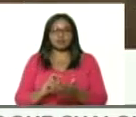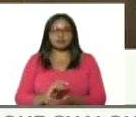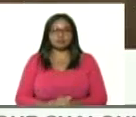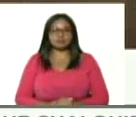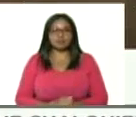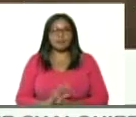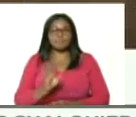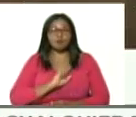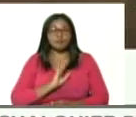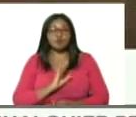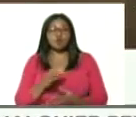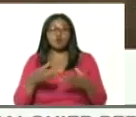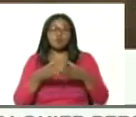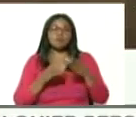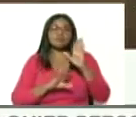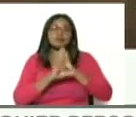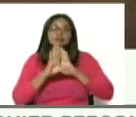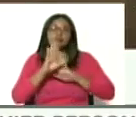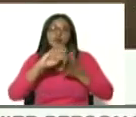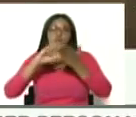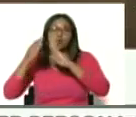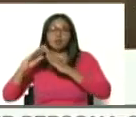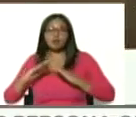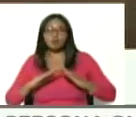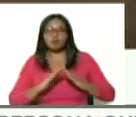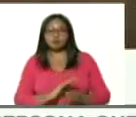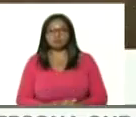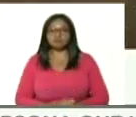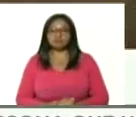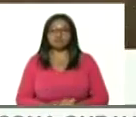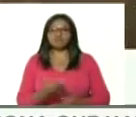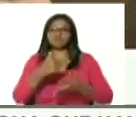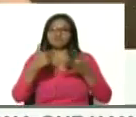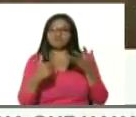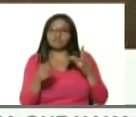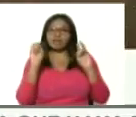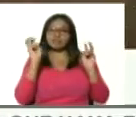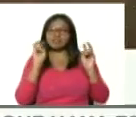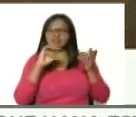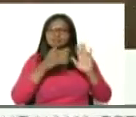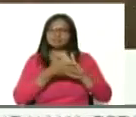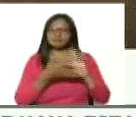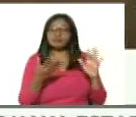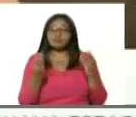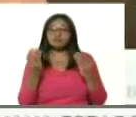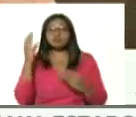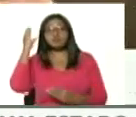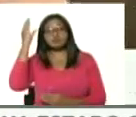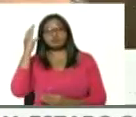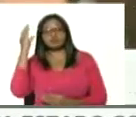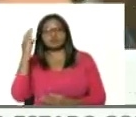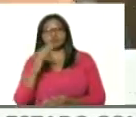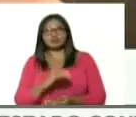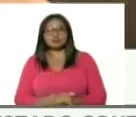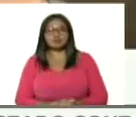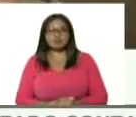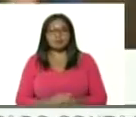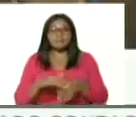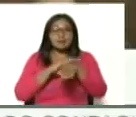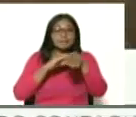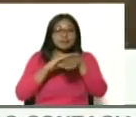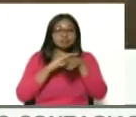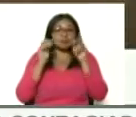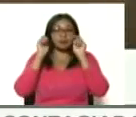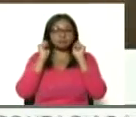desde la Comisión de Desarrollo de las Comunas. Nos hemos planteado varios temas estratégicos, pero con mucha conciencia, permiso para quitarme esto,